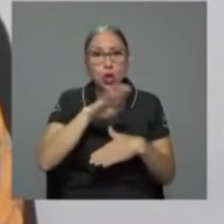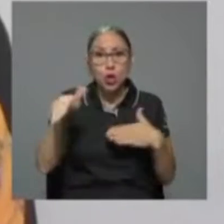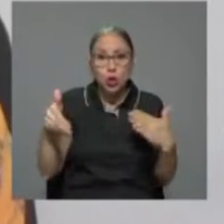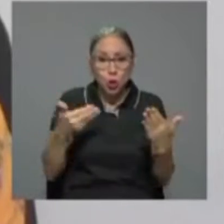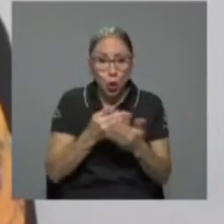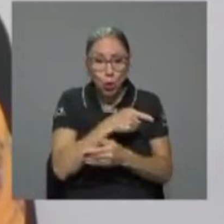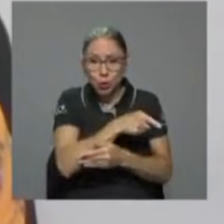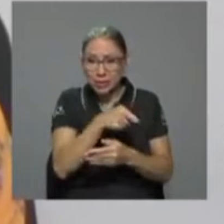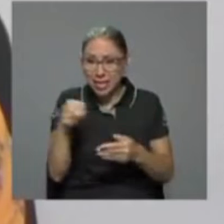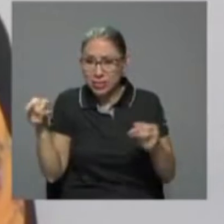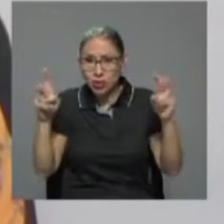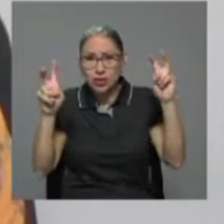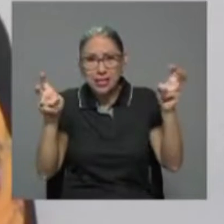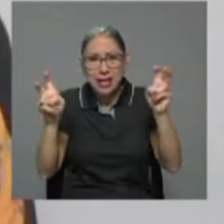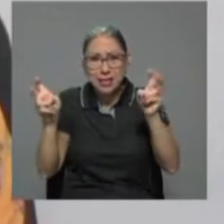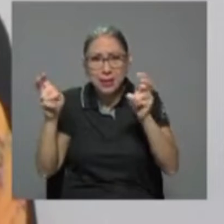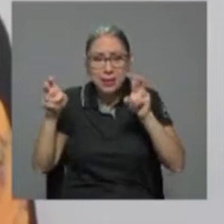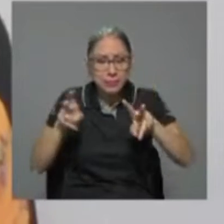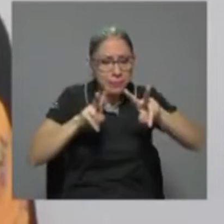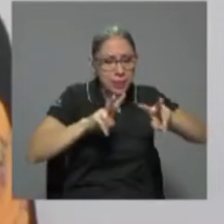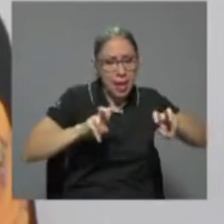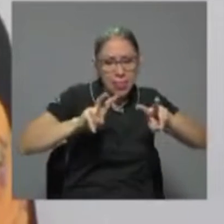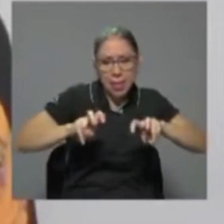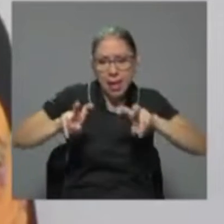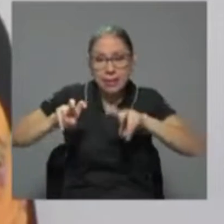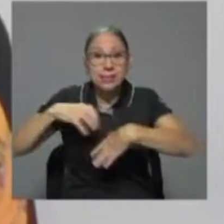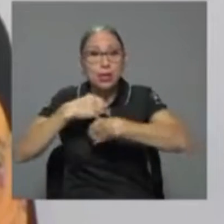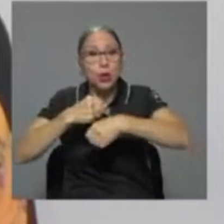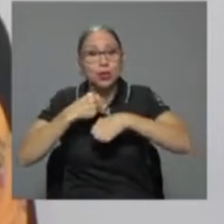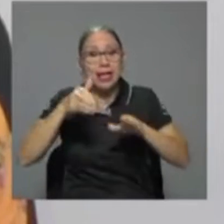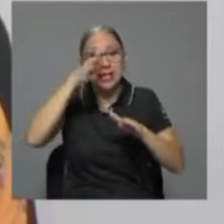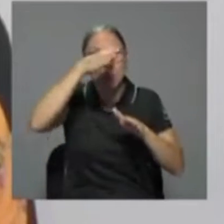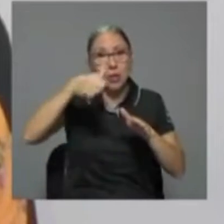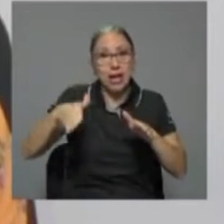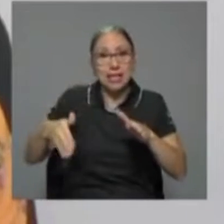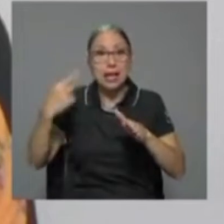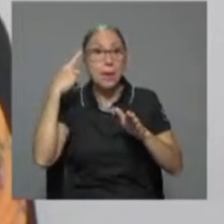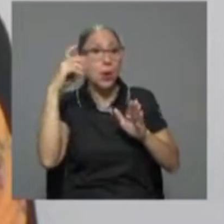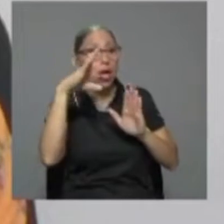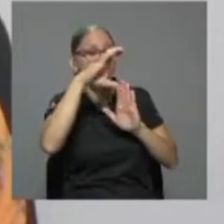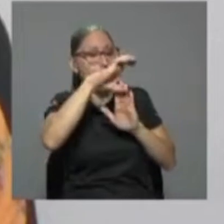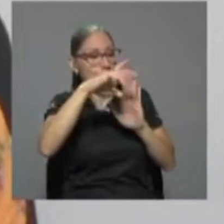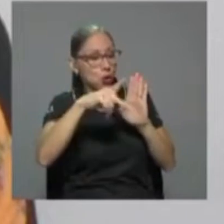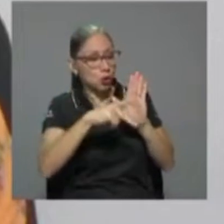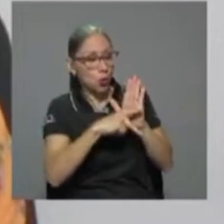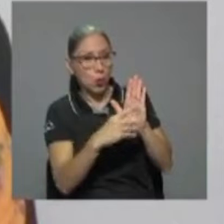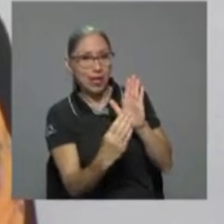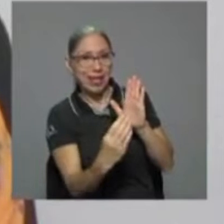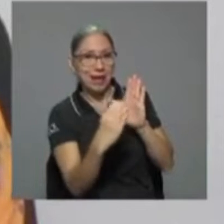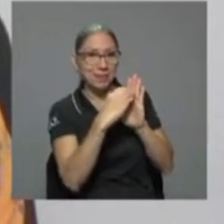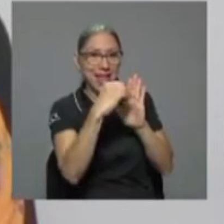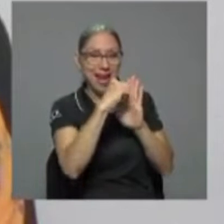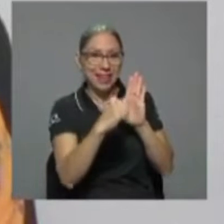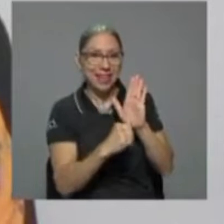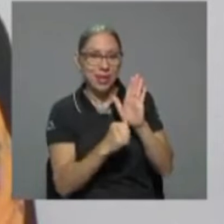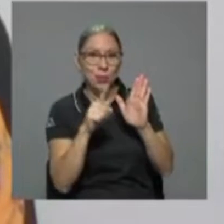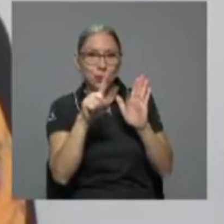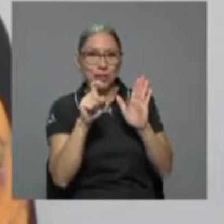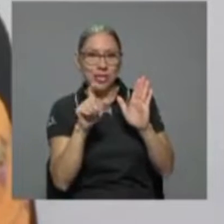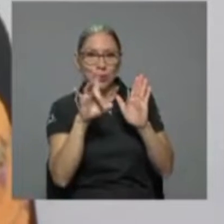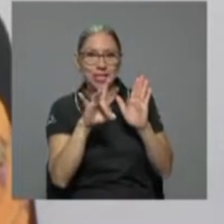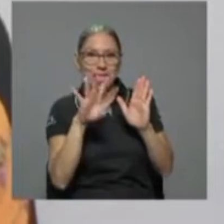análisis los realiza la Contraloría en atención al mandato constitucional establecido en el artículo